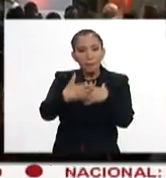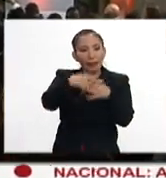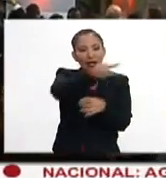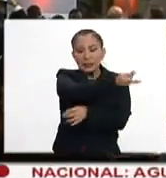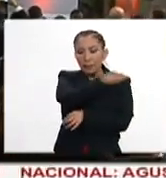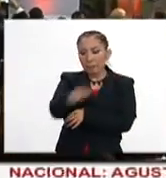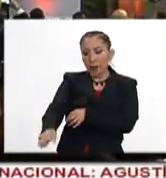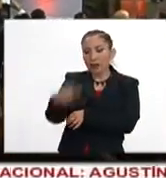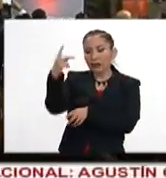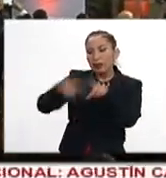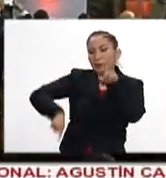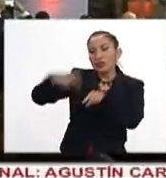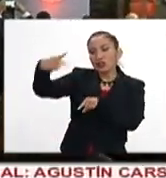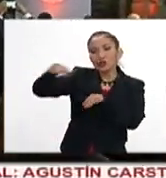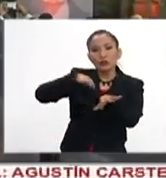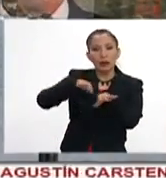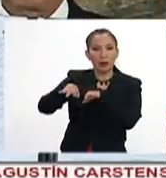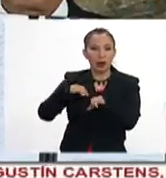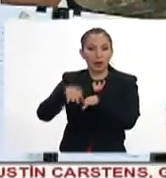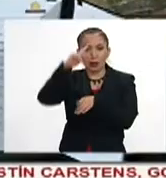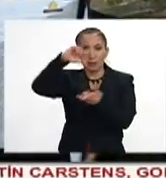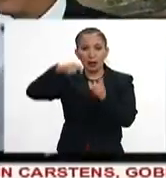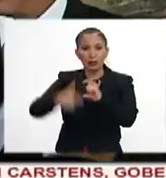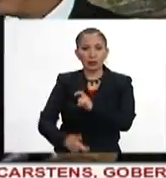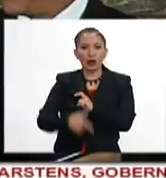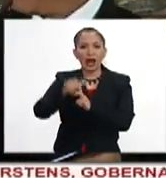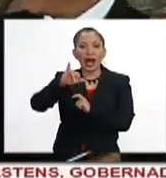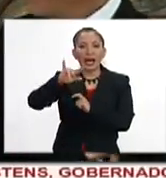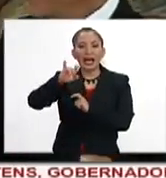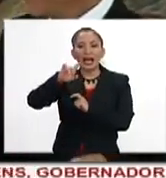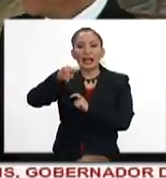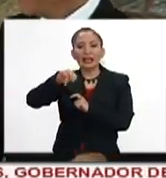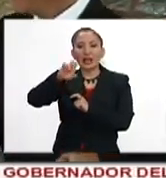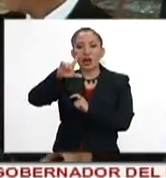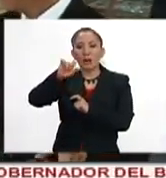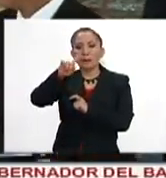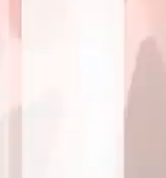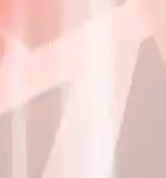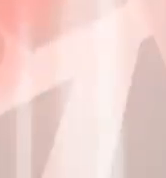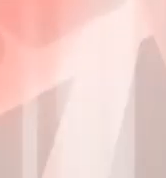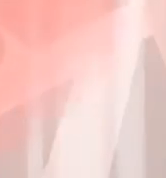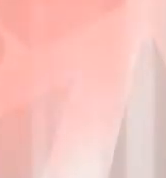les pagarán conforme a su desempeño. Para México al Día, Jacqueline López Zárate.